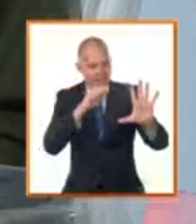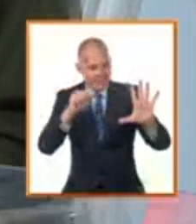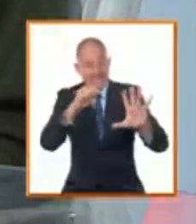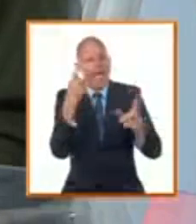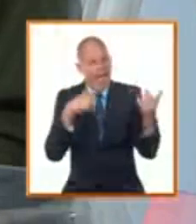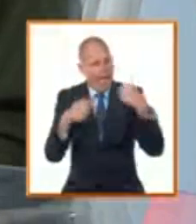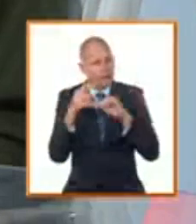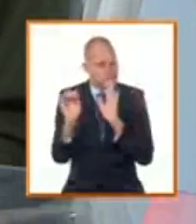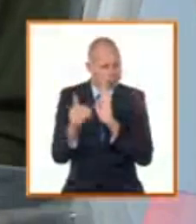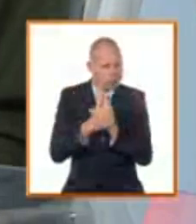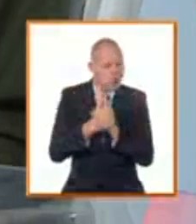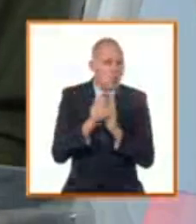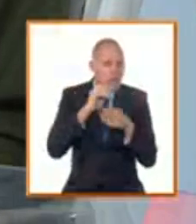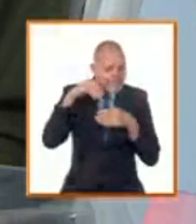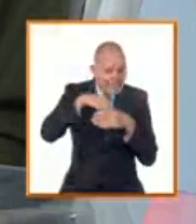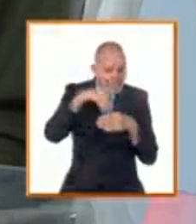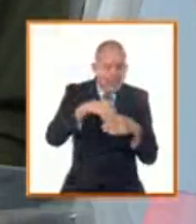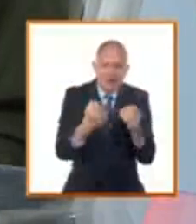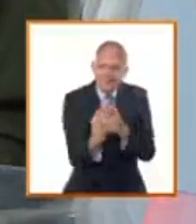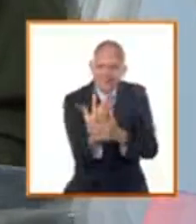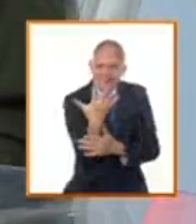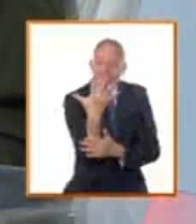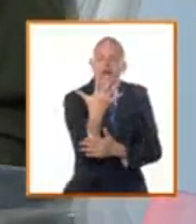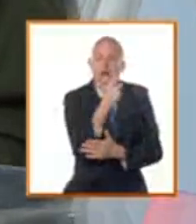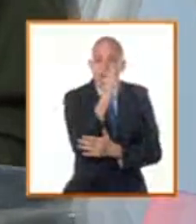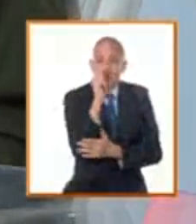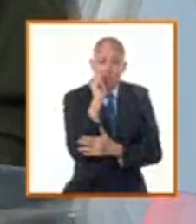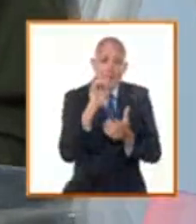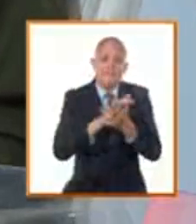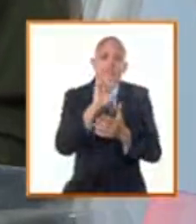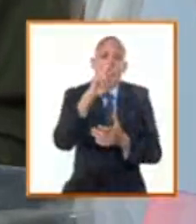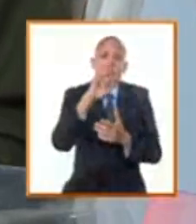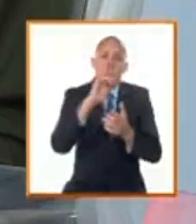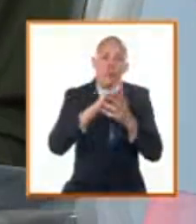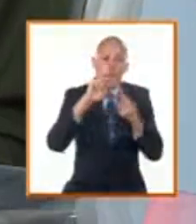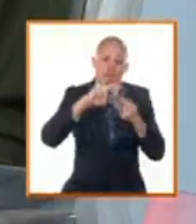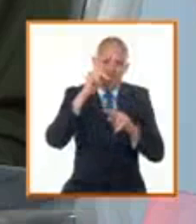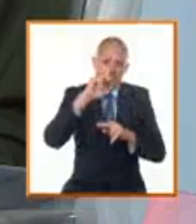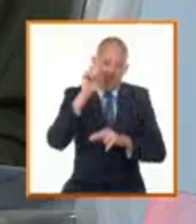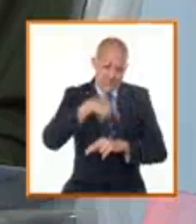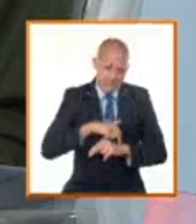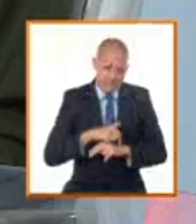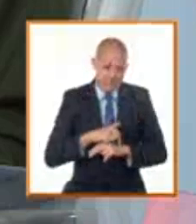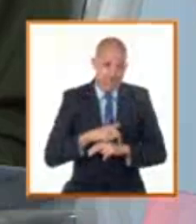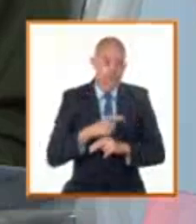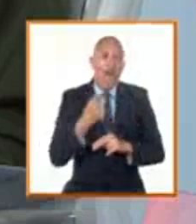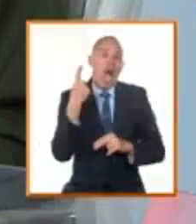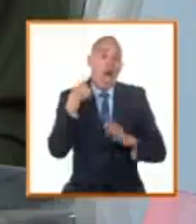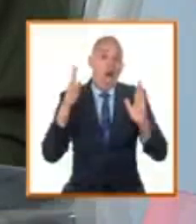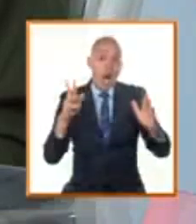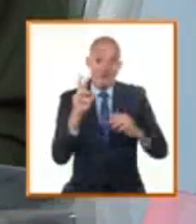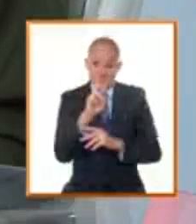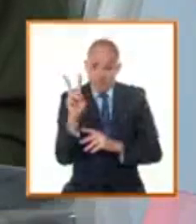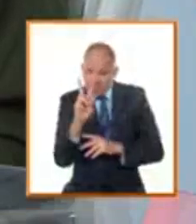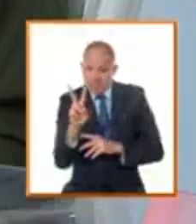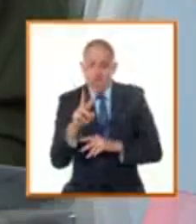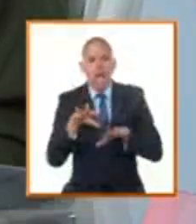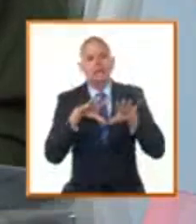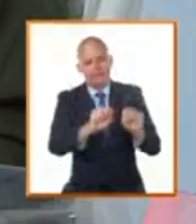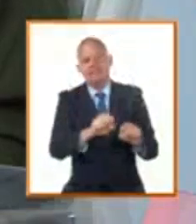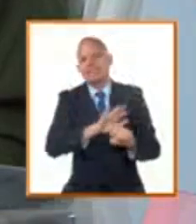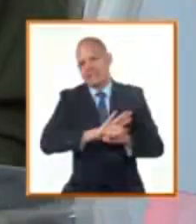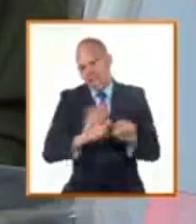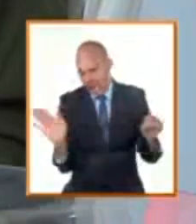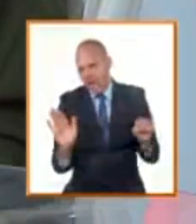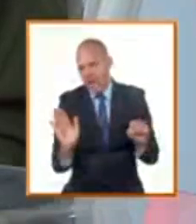en el año 2022, fueron detectados 92 hechos de cultivo, donde se aseguraron